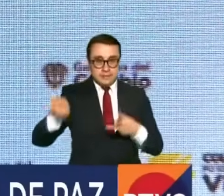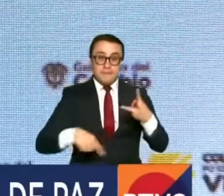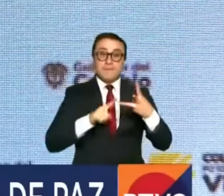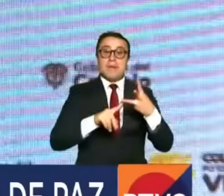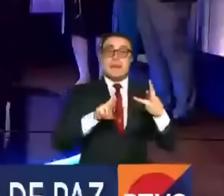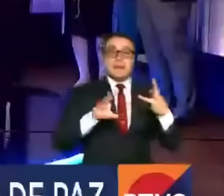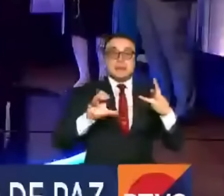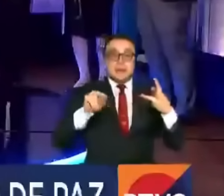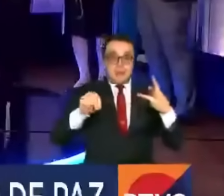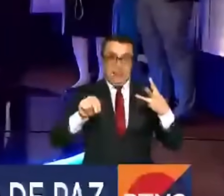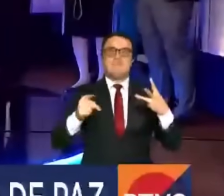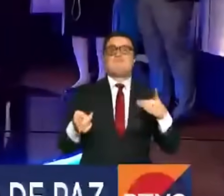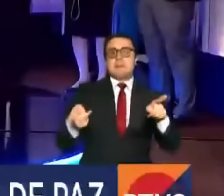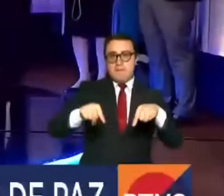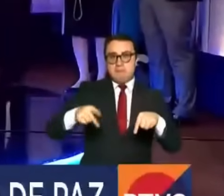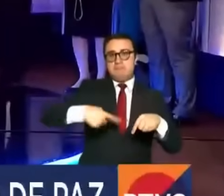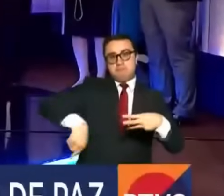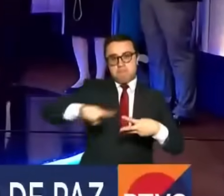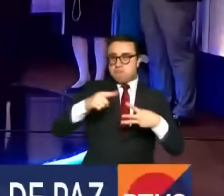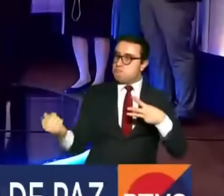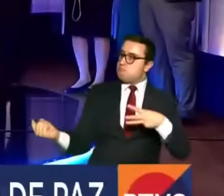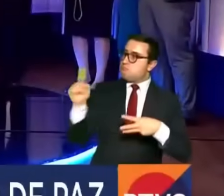sus preguntas.